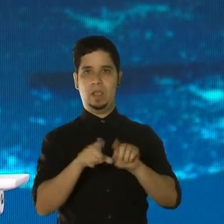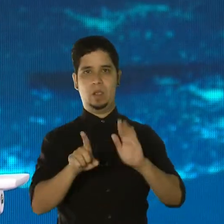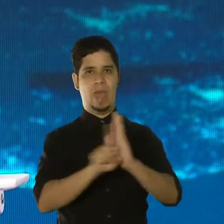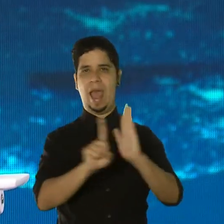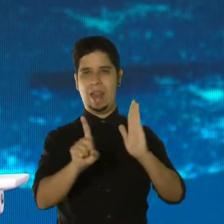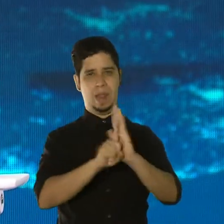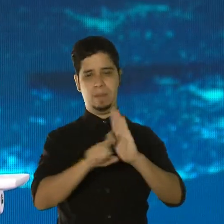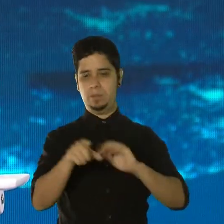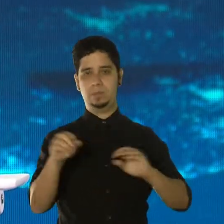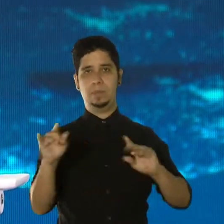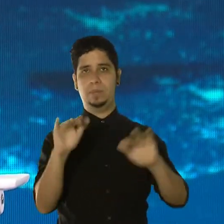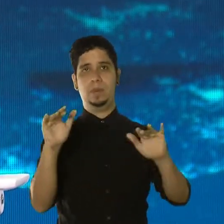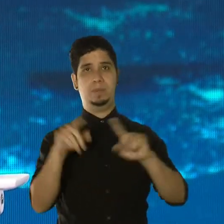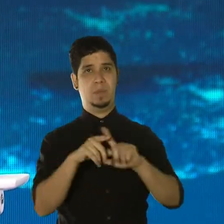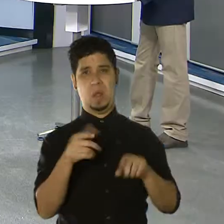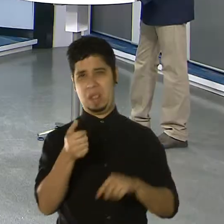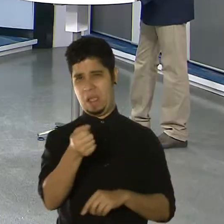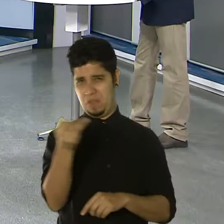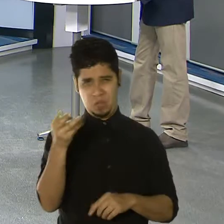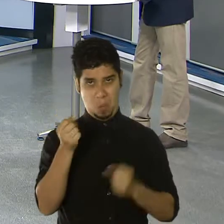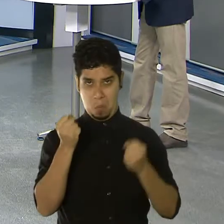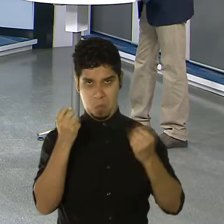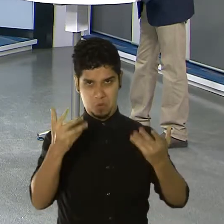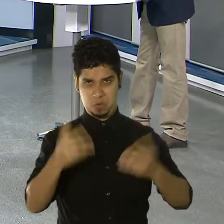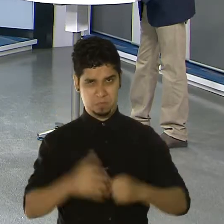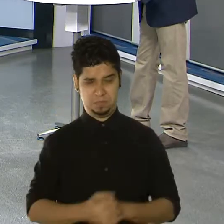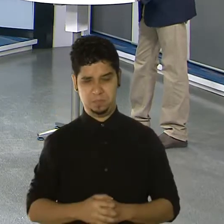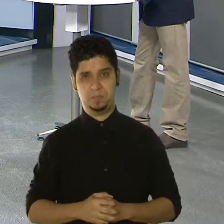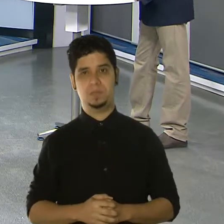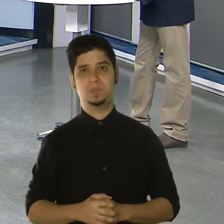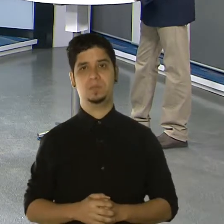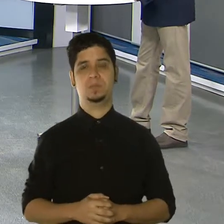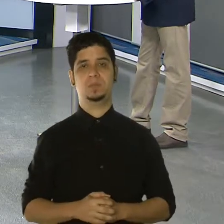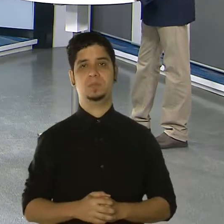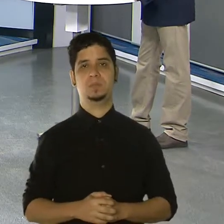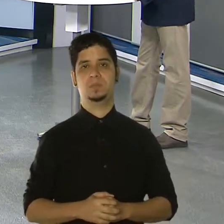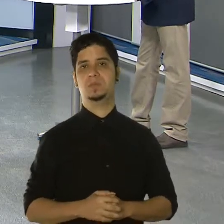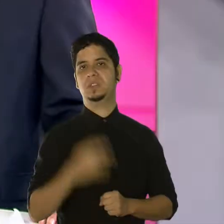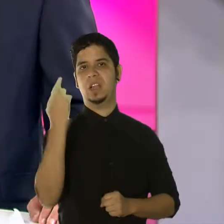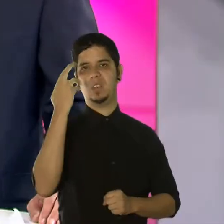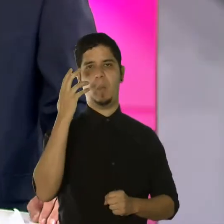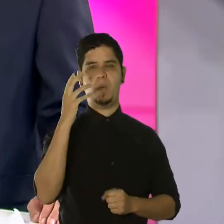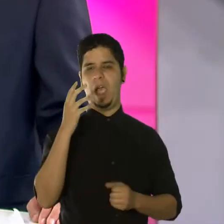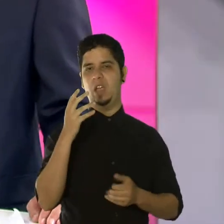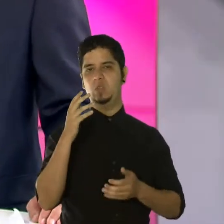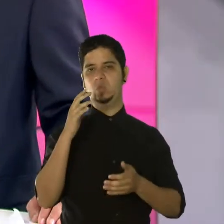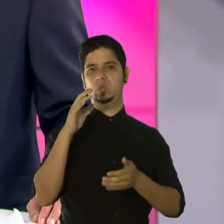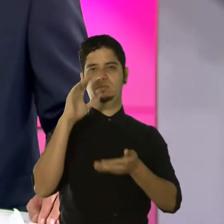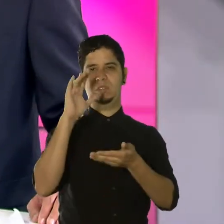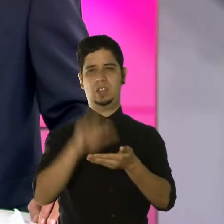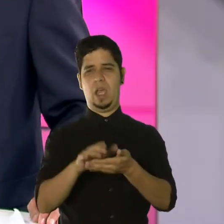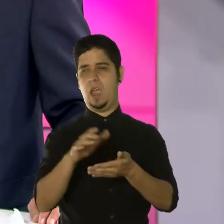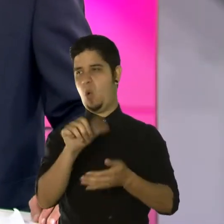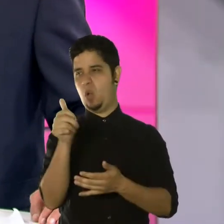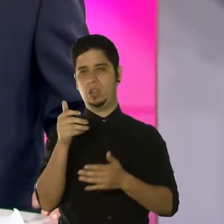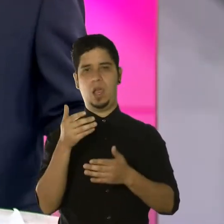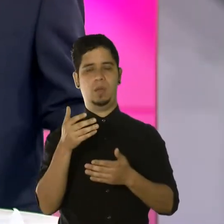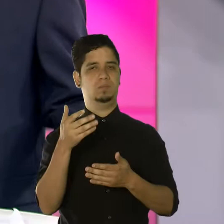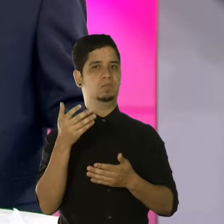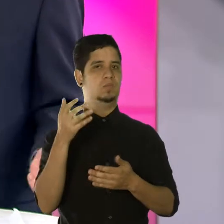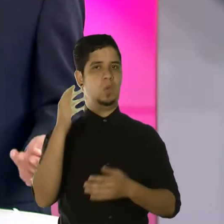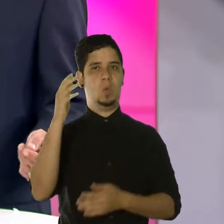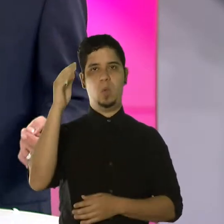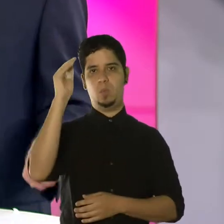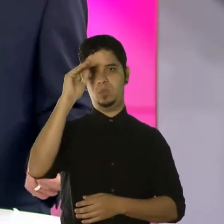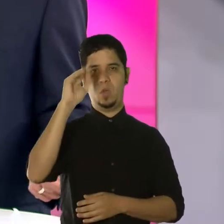suenan, pero son muy escasos. Y si por la situación de la escasez, ¿hay alguna alternativa, digamos, de un invento